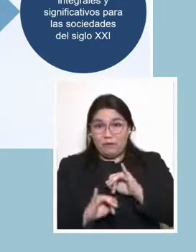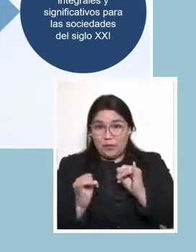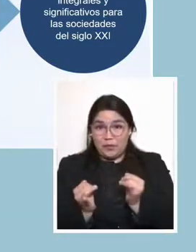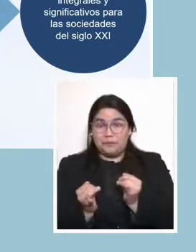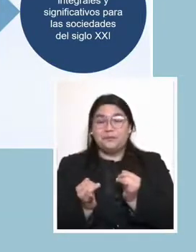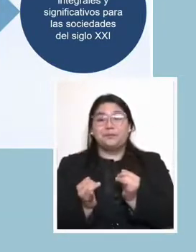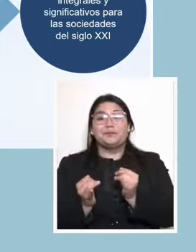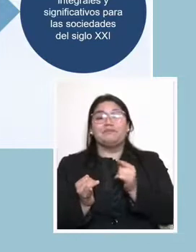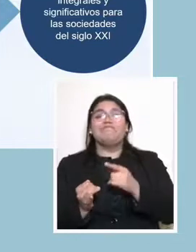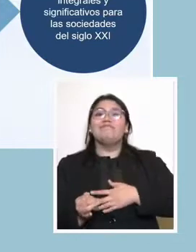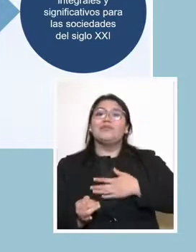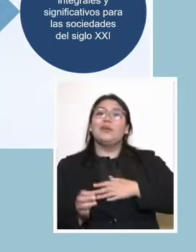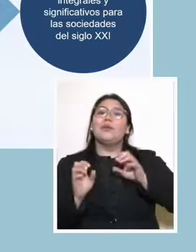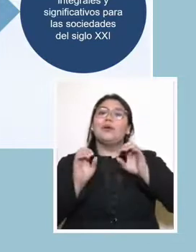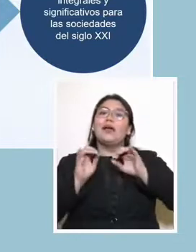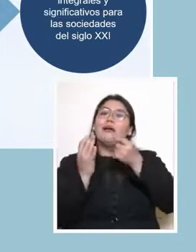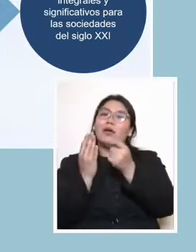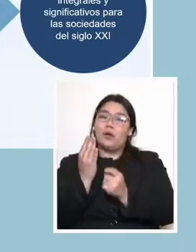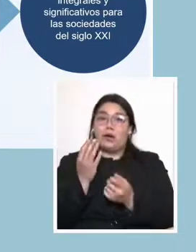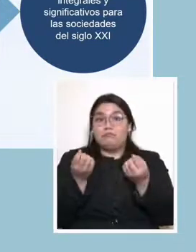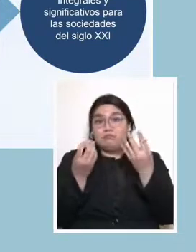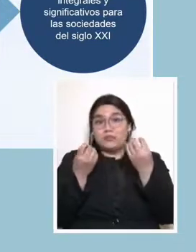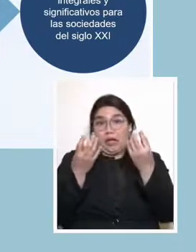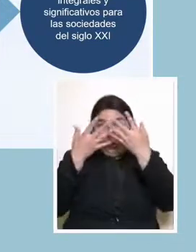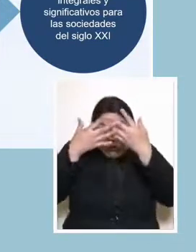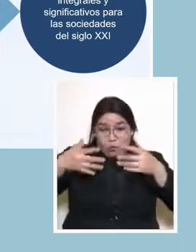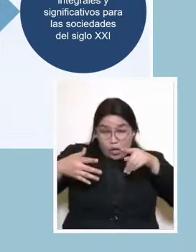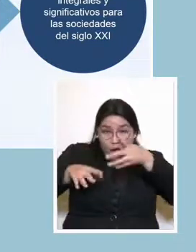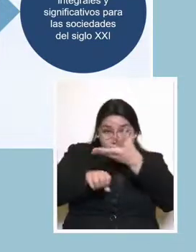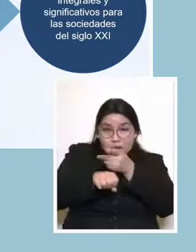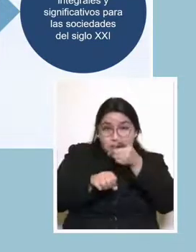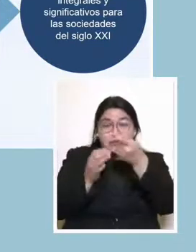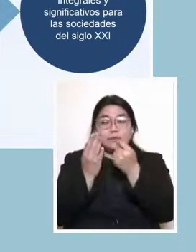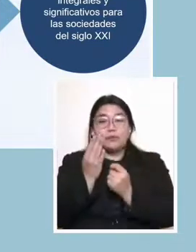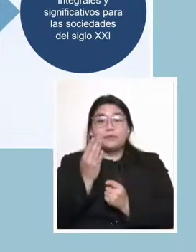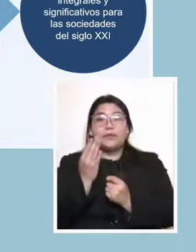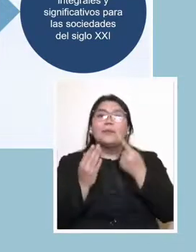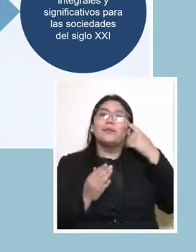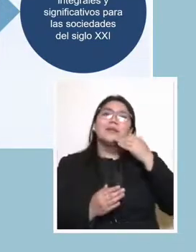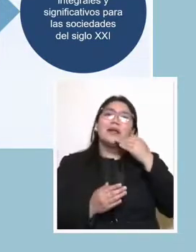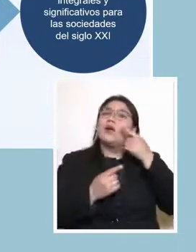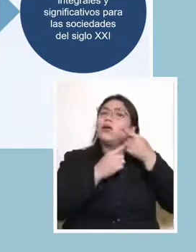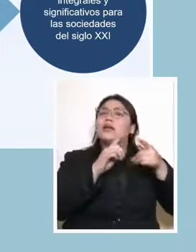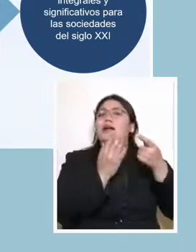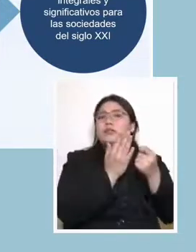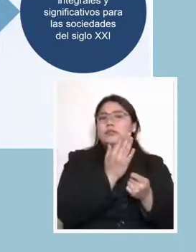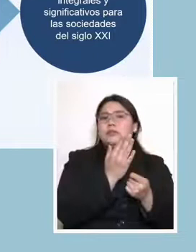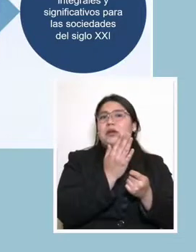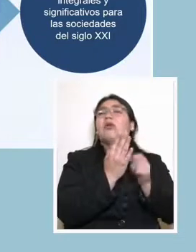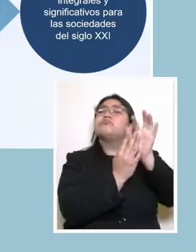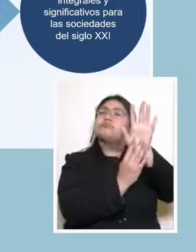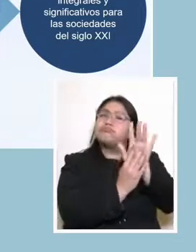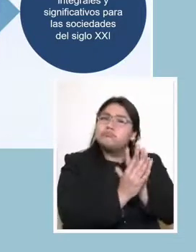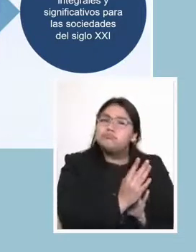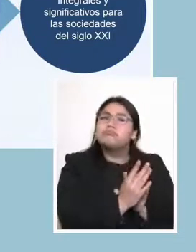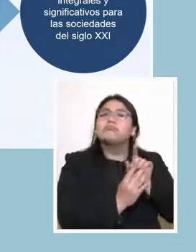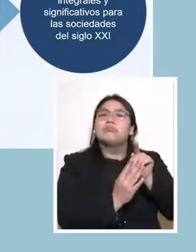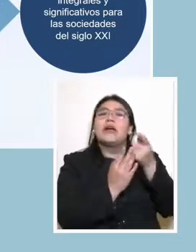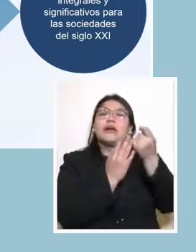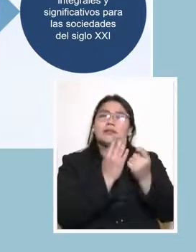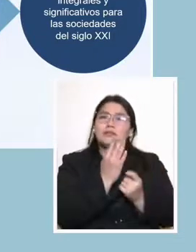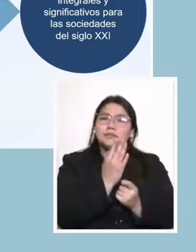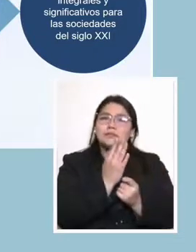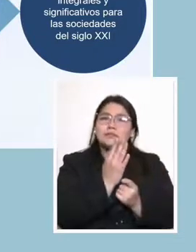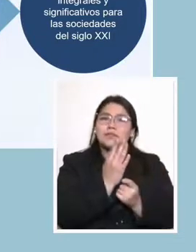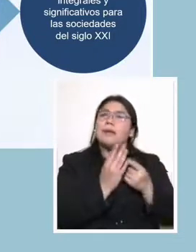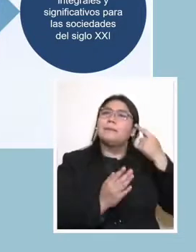solo aprendizajes, ¿no es cierto?, que están en el currículum, sino también otro tipo de evaluaciones, quizás más cualitativas, para poder pensar en